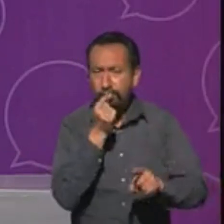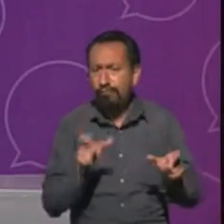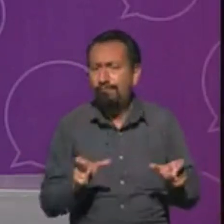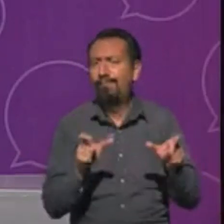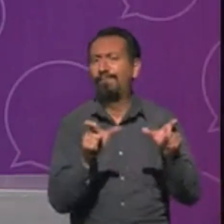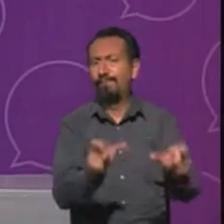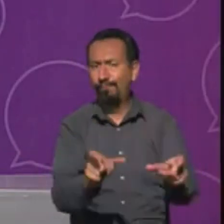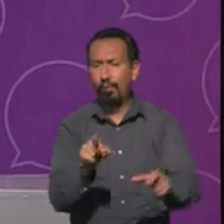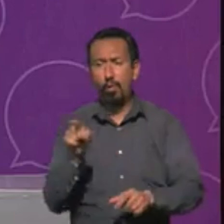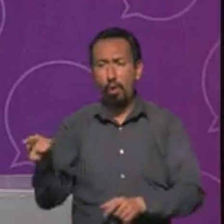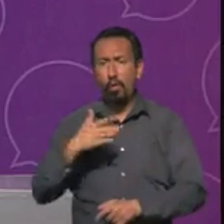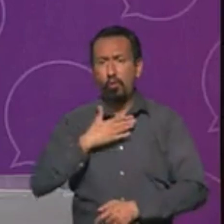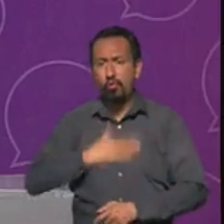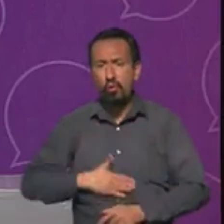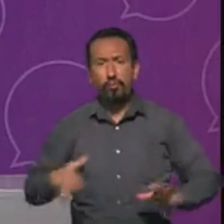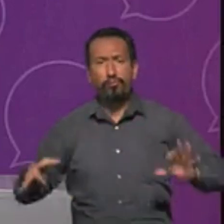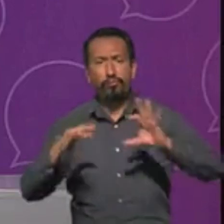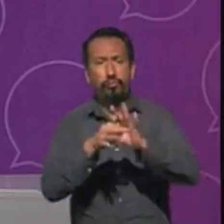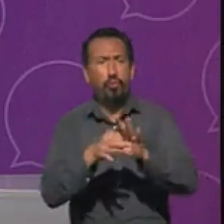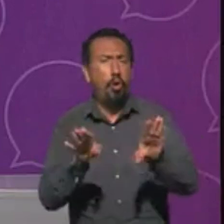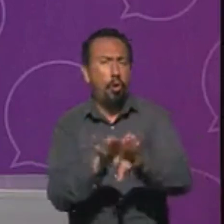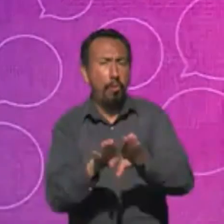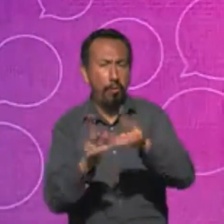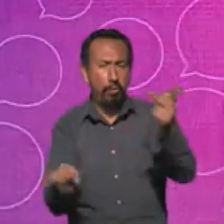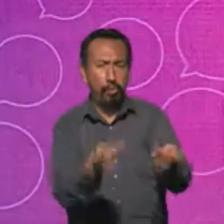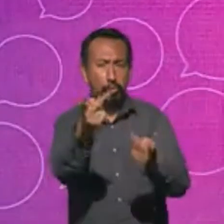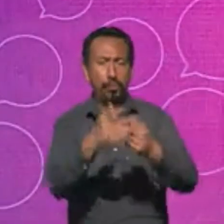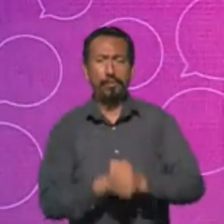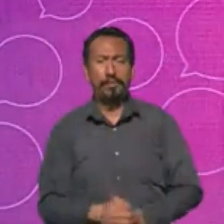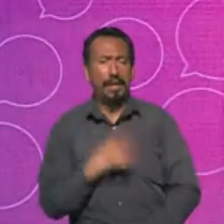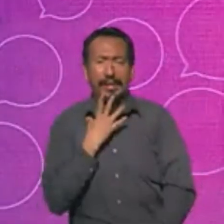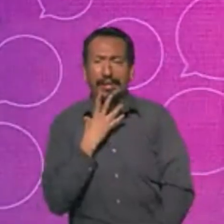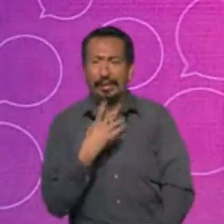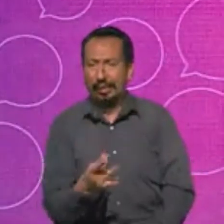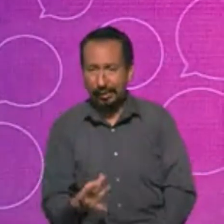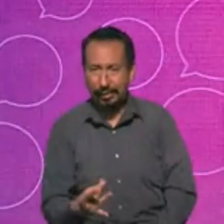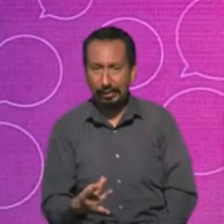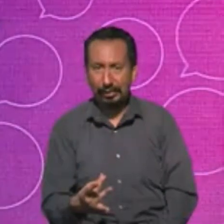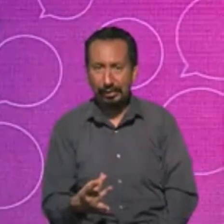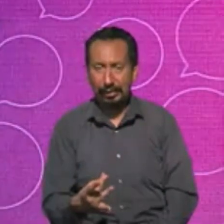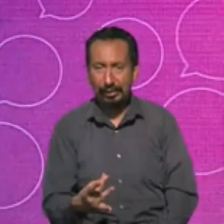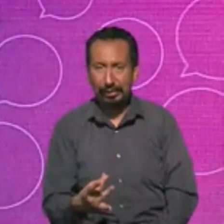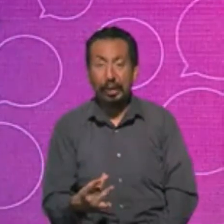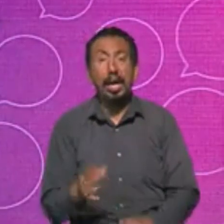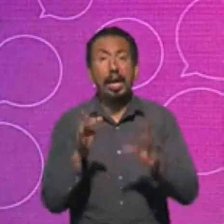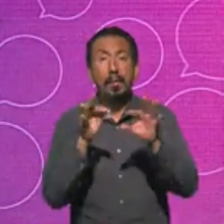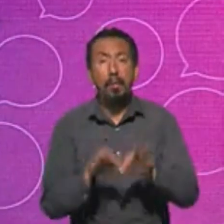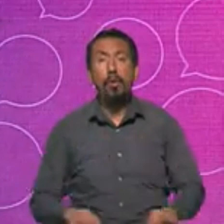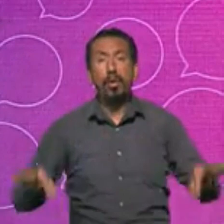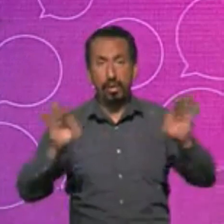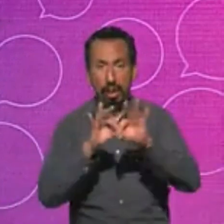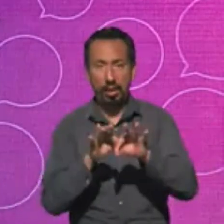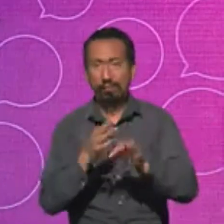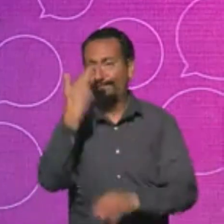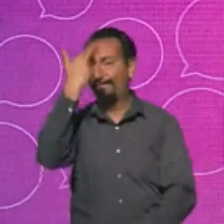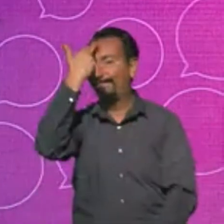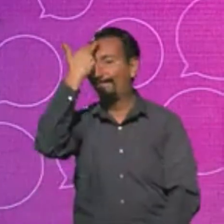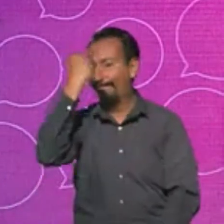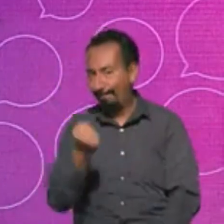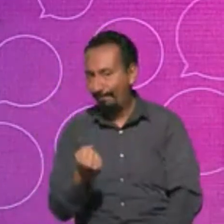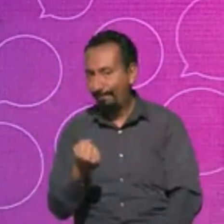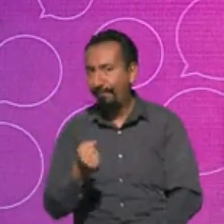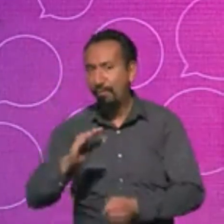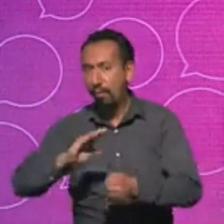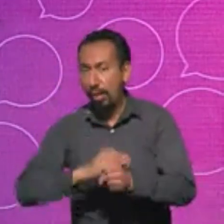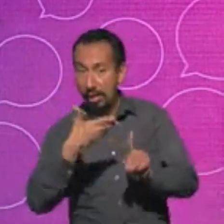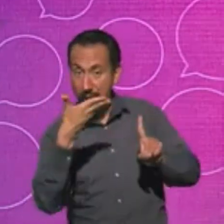justicia en el municipio adelante candidato es muy sencillo entender que la prioridad es el sentido y la razón del